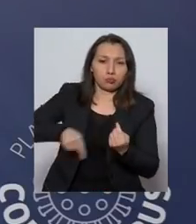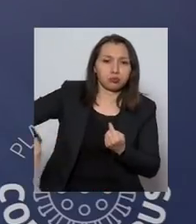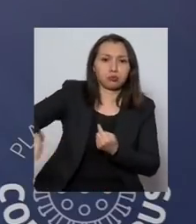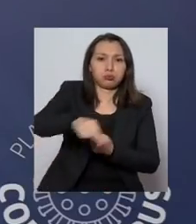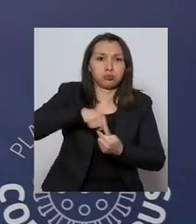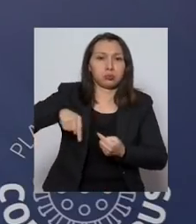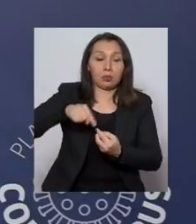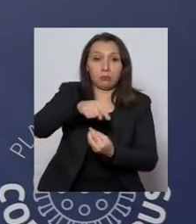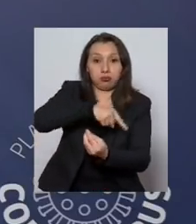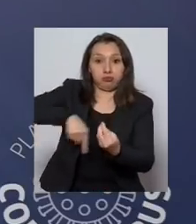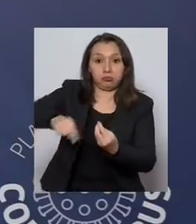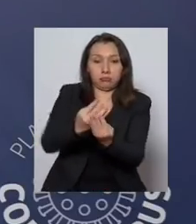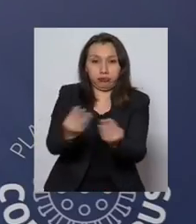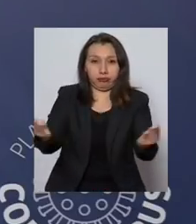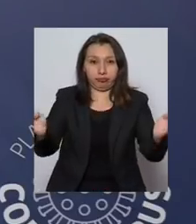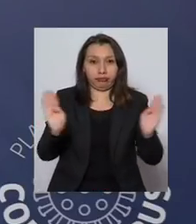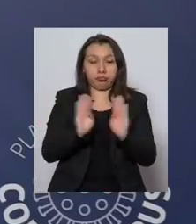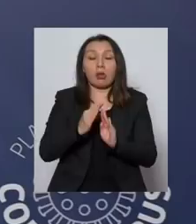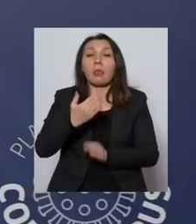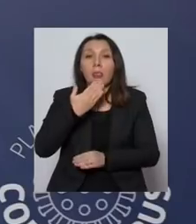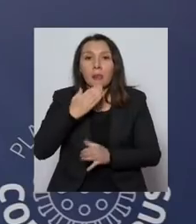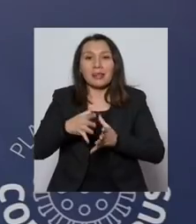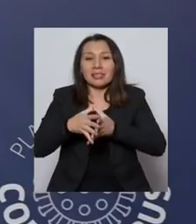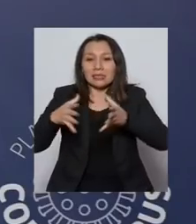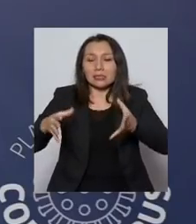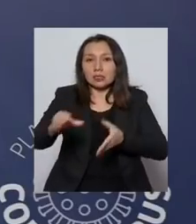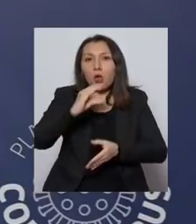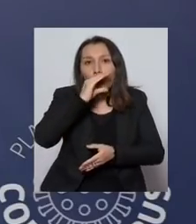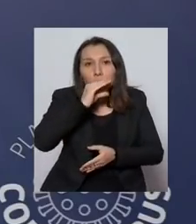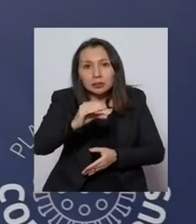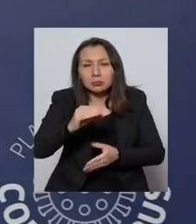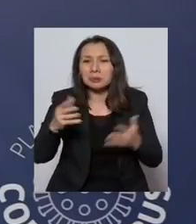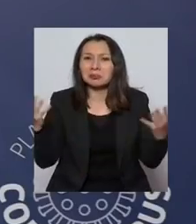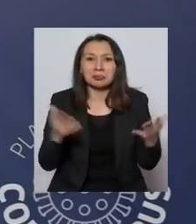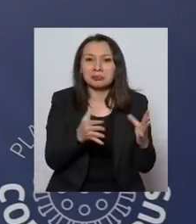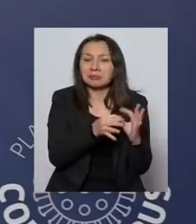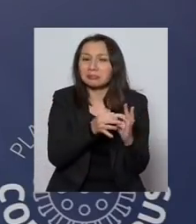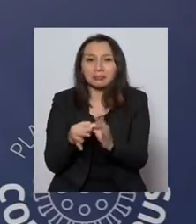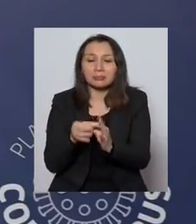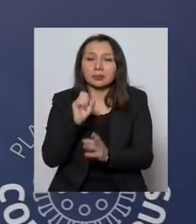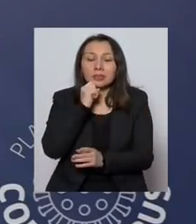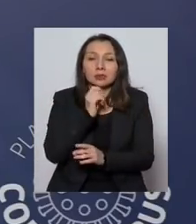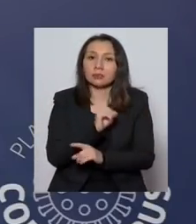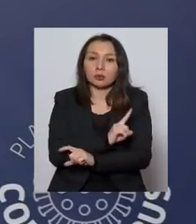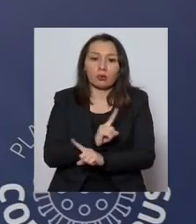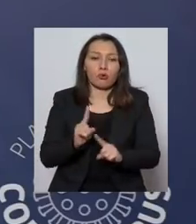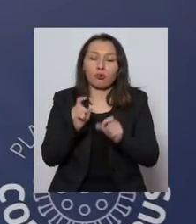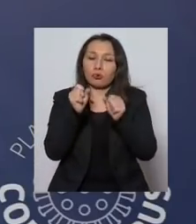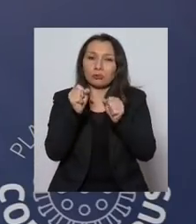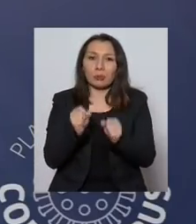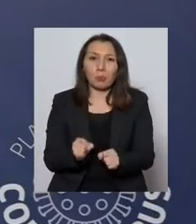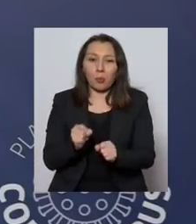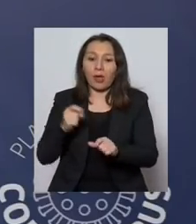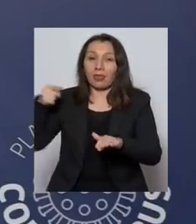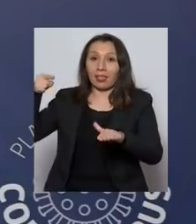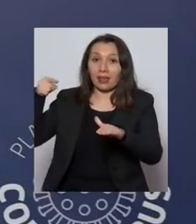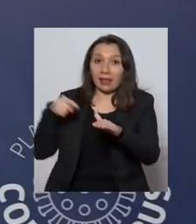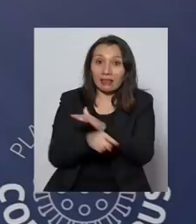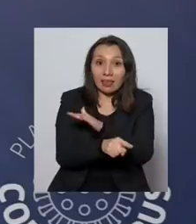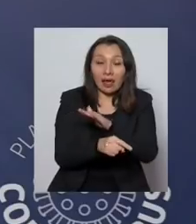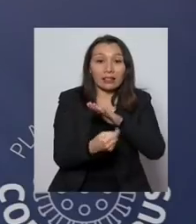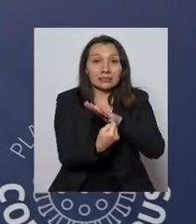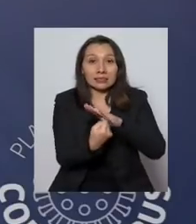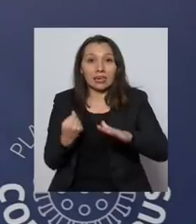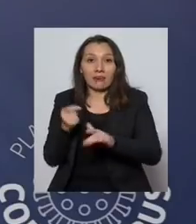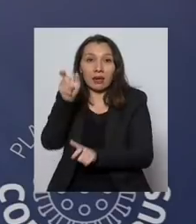y también en el Gran Concepción. Esto significa que no pueden entrar y